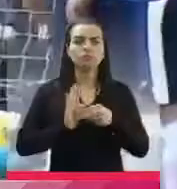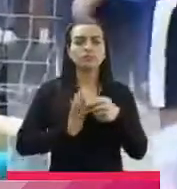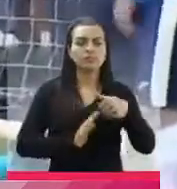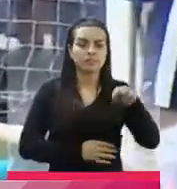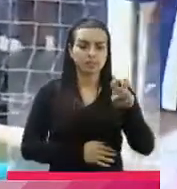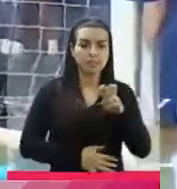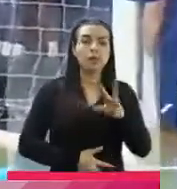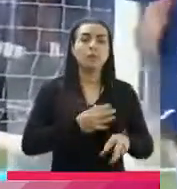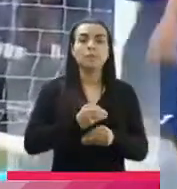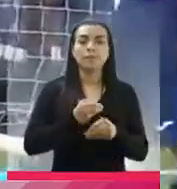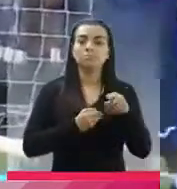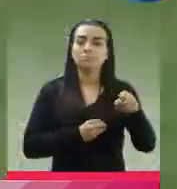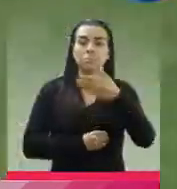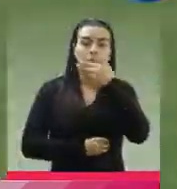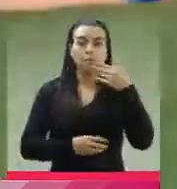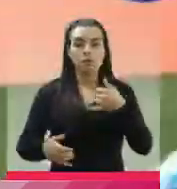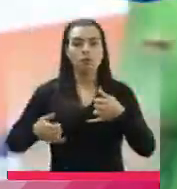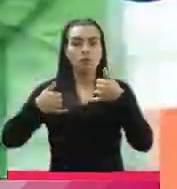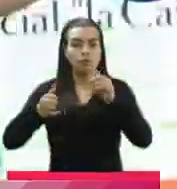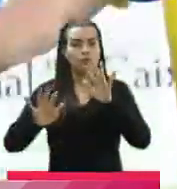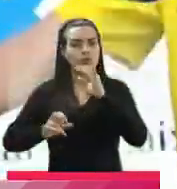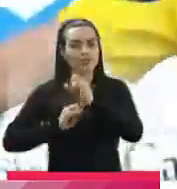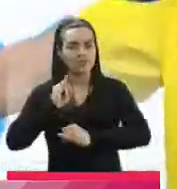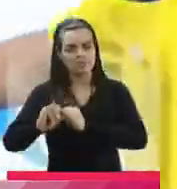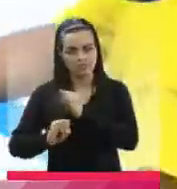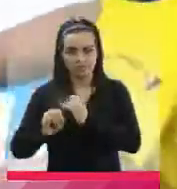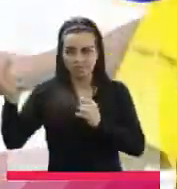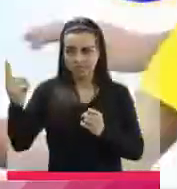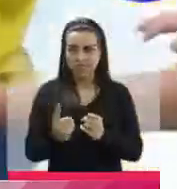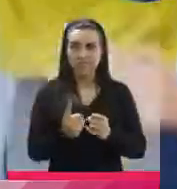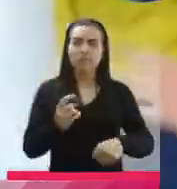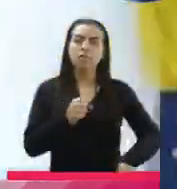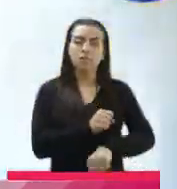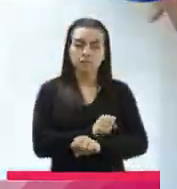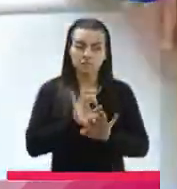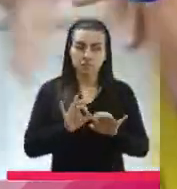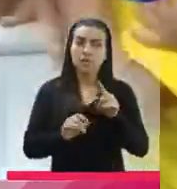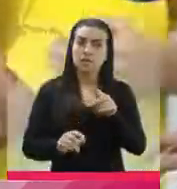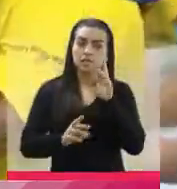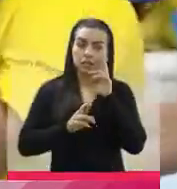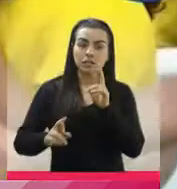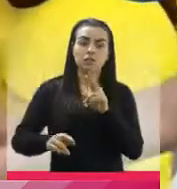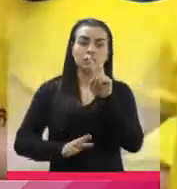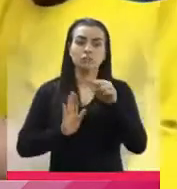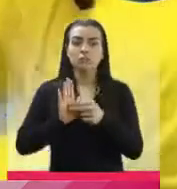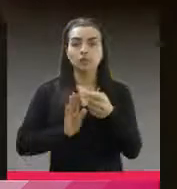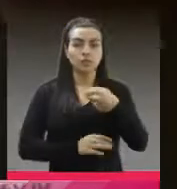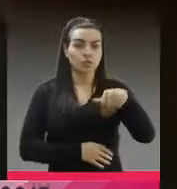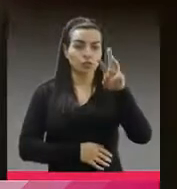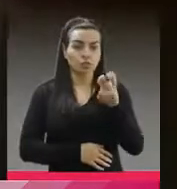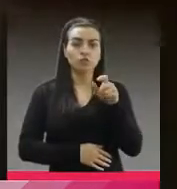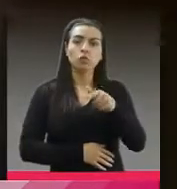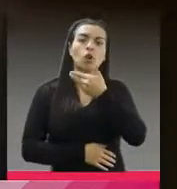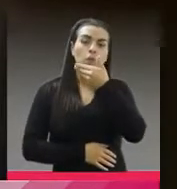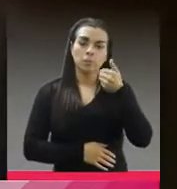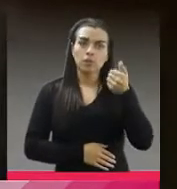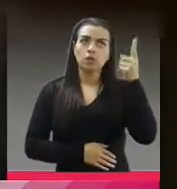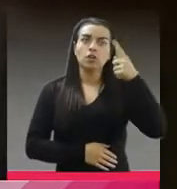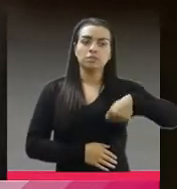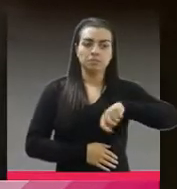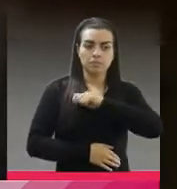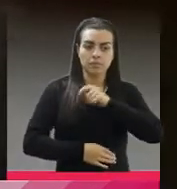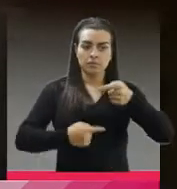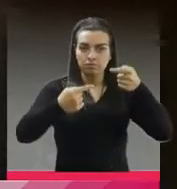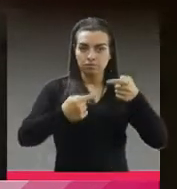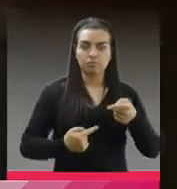equipo brasileño en el mismo año, y en el 2018 fue destacado como el mejor jugador del Mundial disputado en España. Uno de